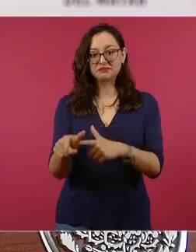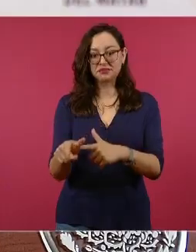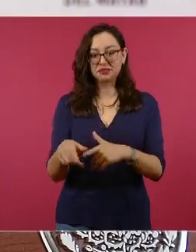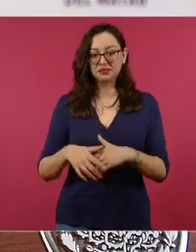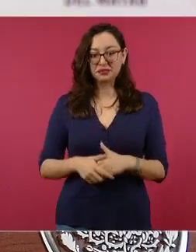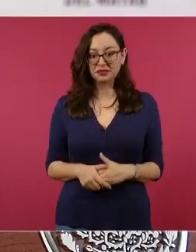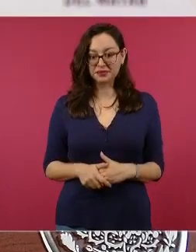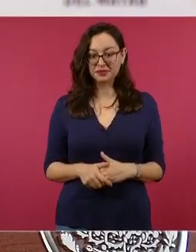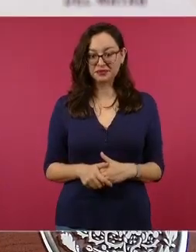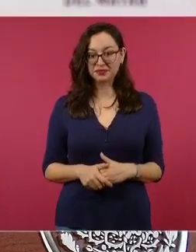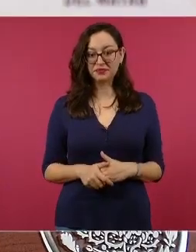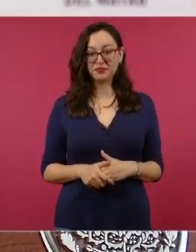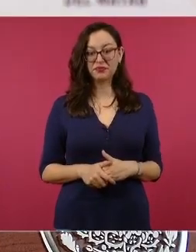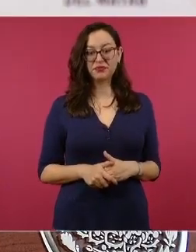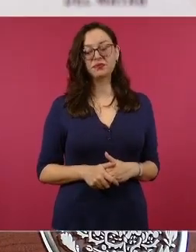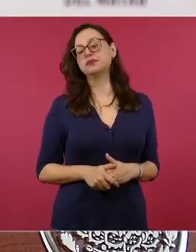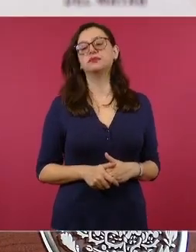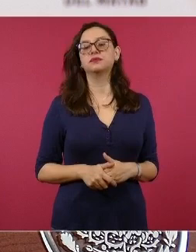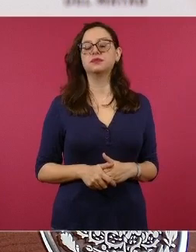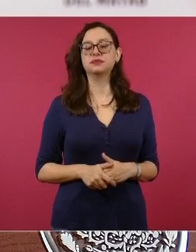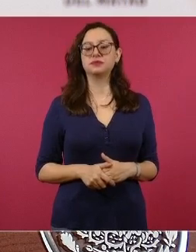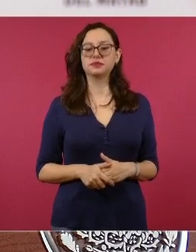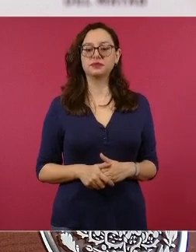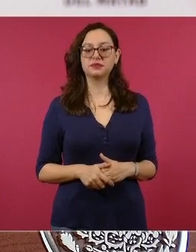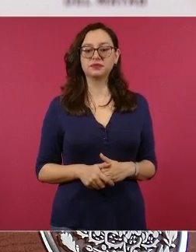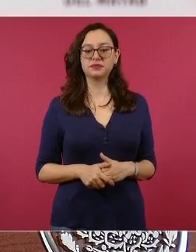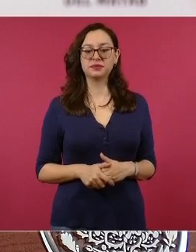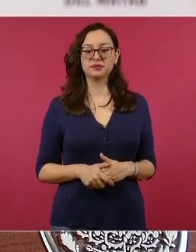y quien va a gobernar